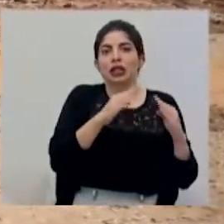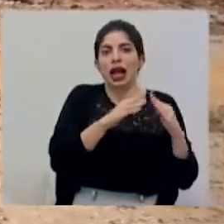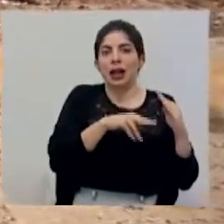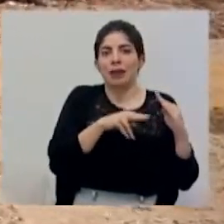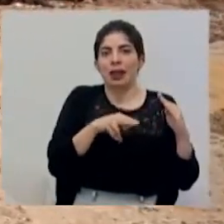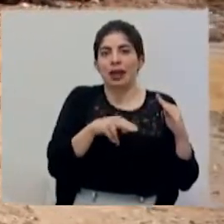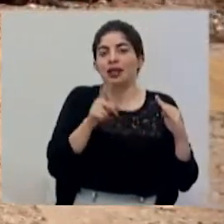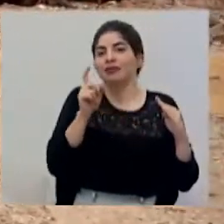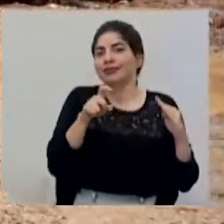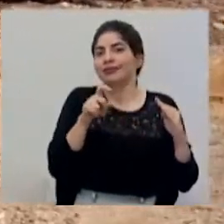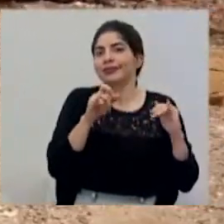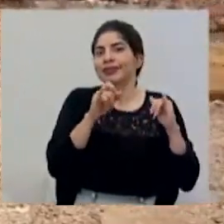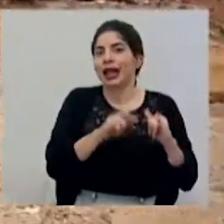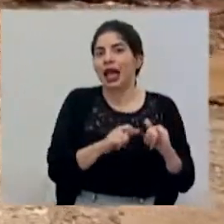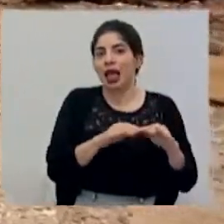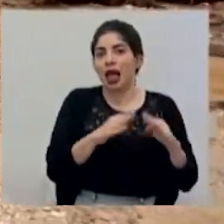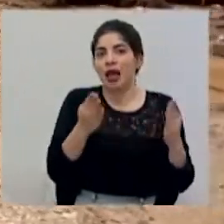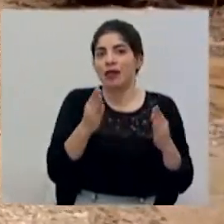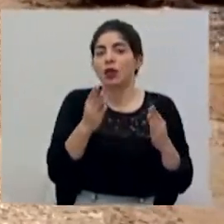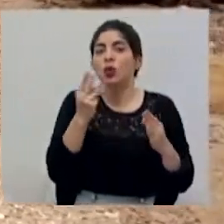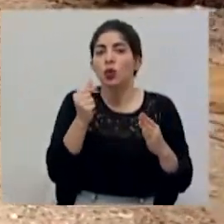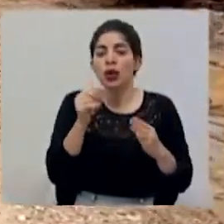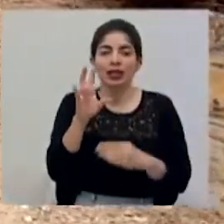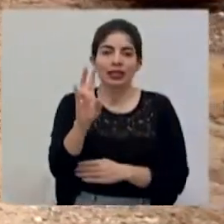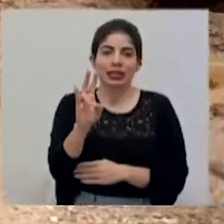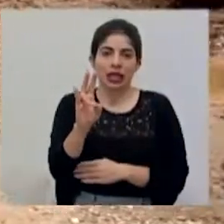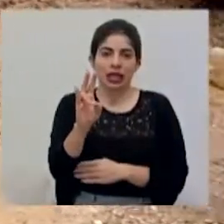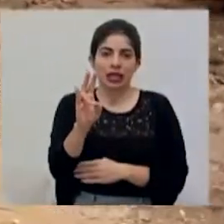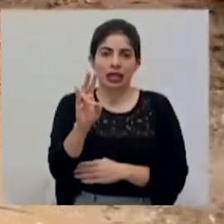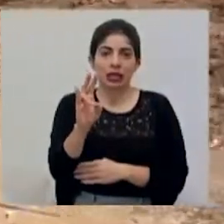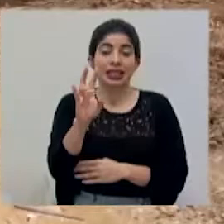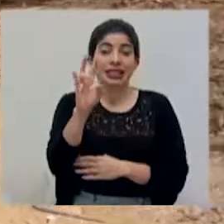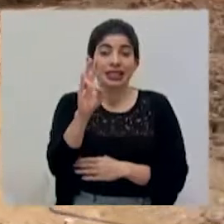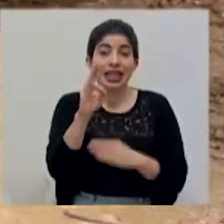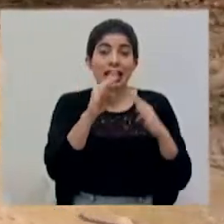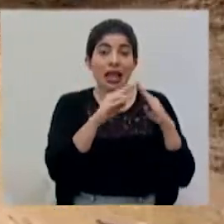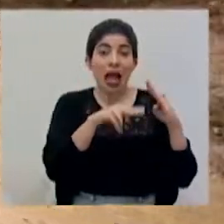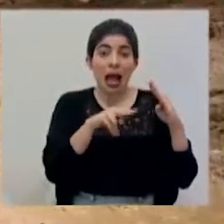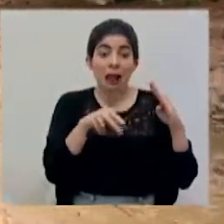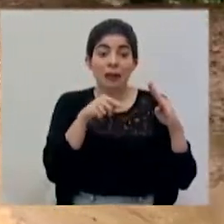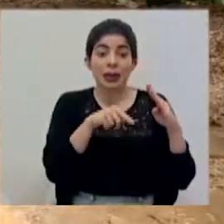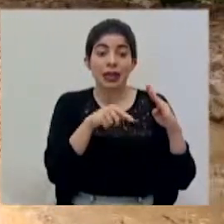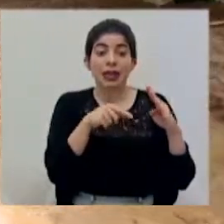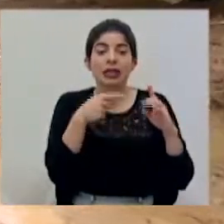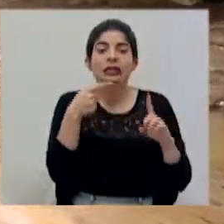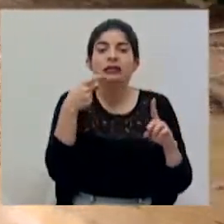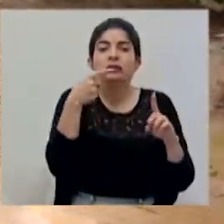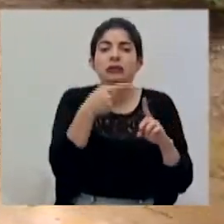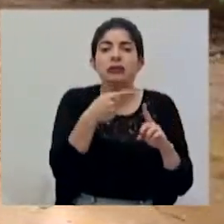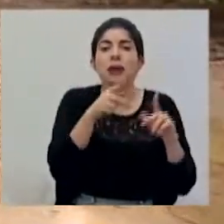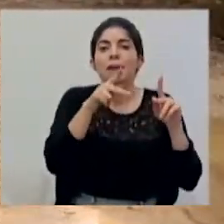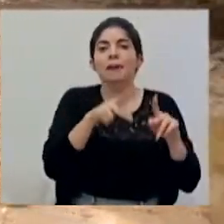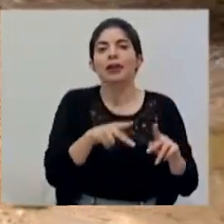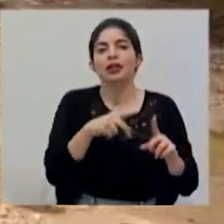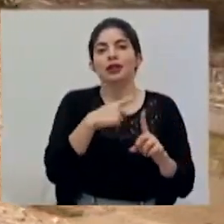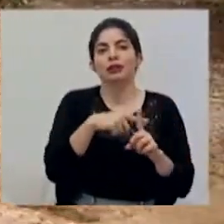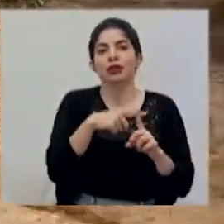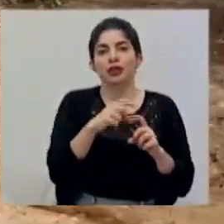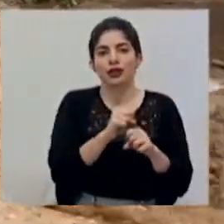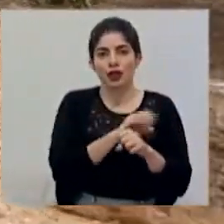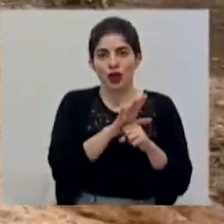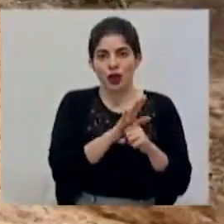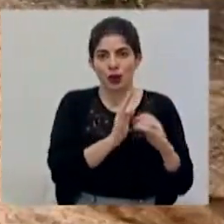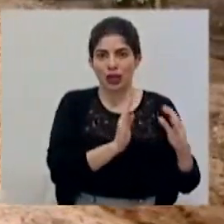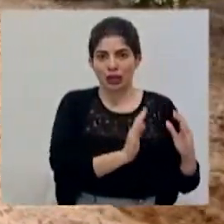mantener habilitados 7 albergues con personas que presentan un resultado positivo por COVID y